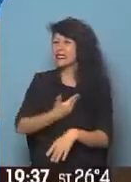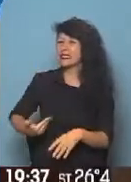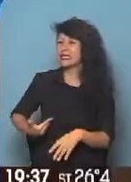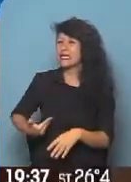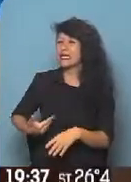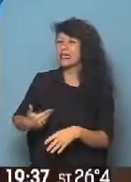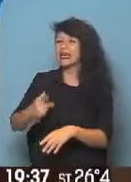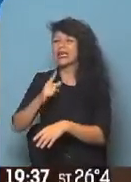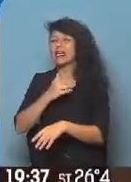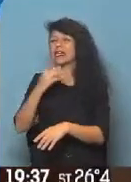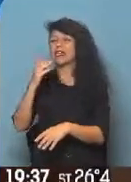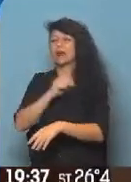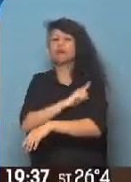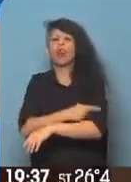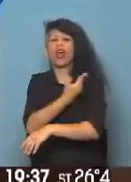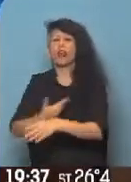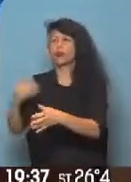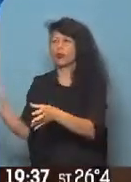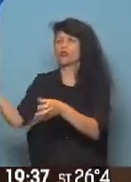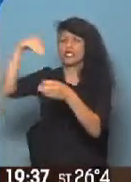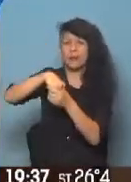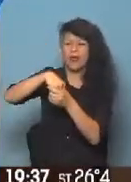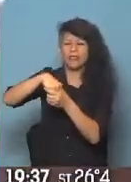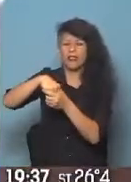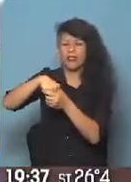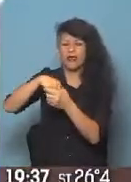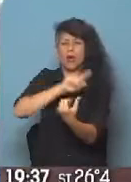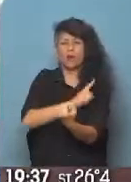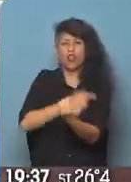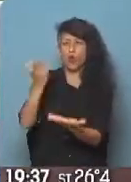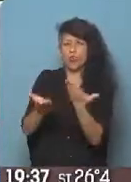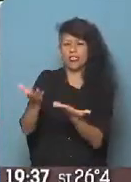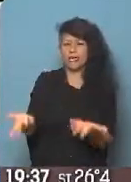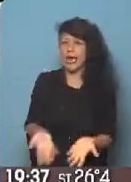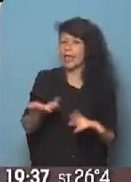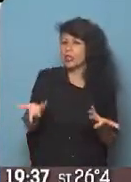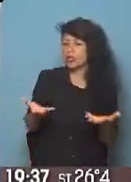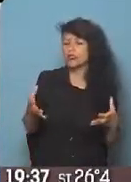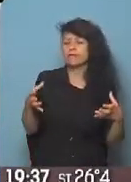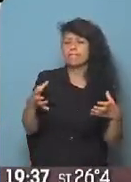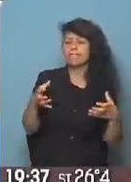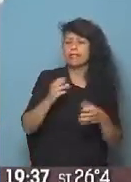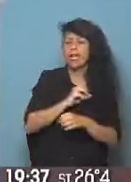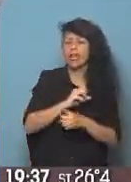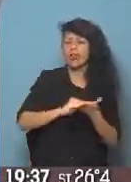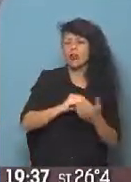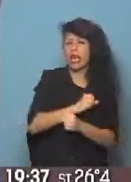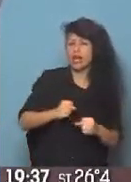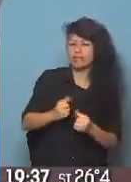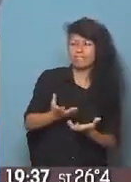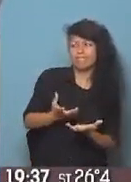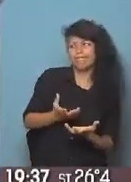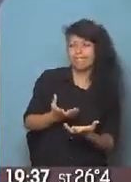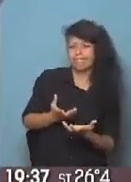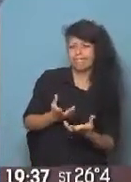judicial bajo estas cuestiones la doctora carrió tomó la decisión de presentar un juicio político correcto que creen que